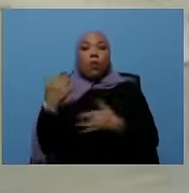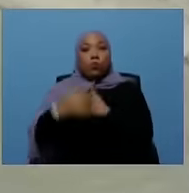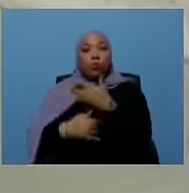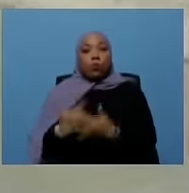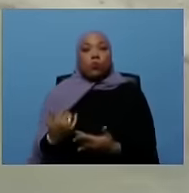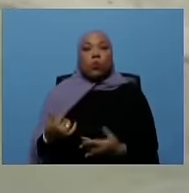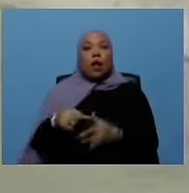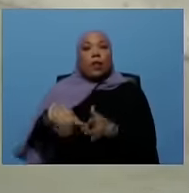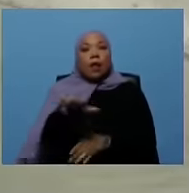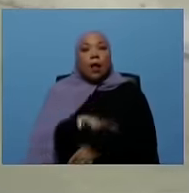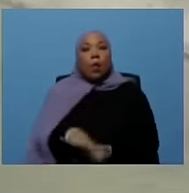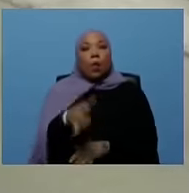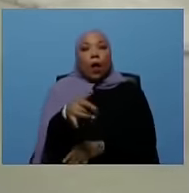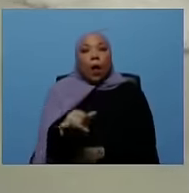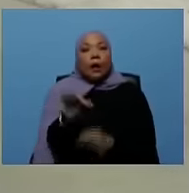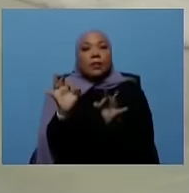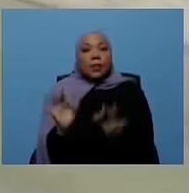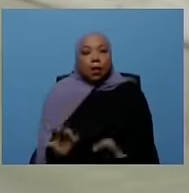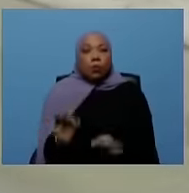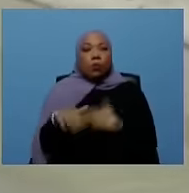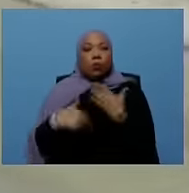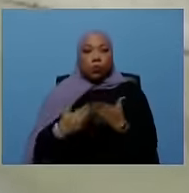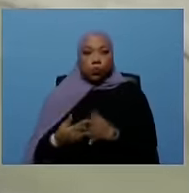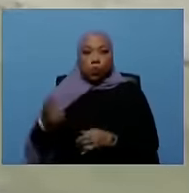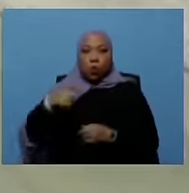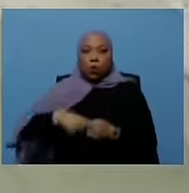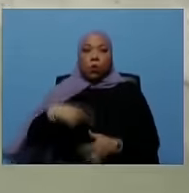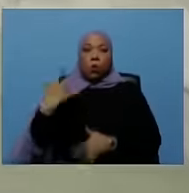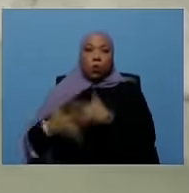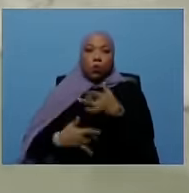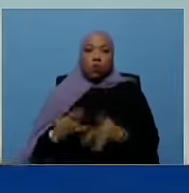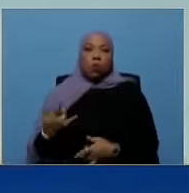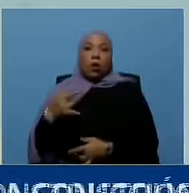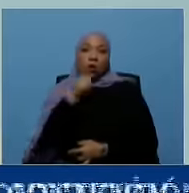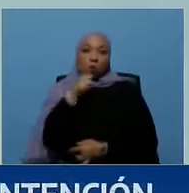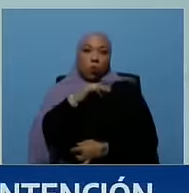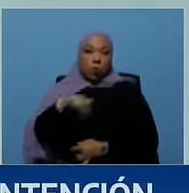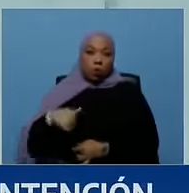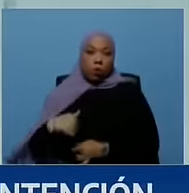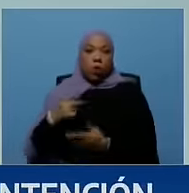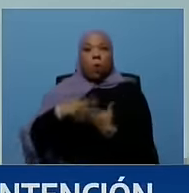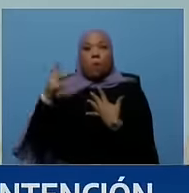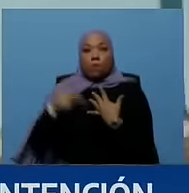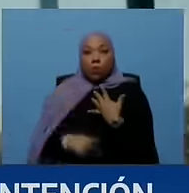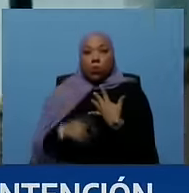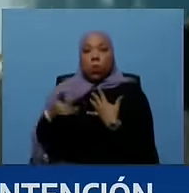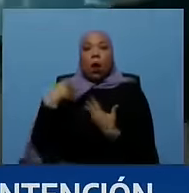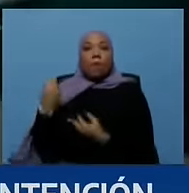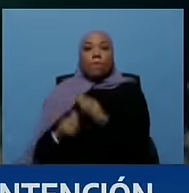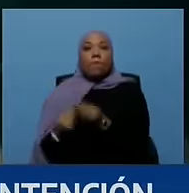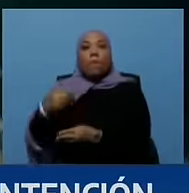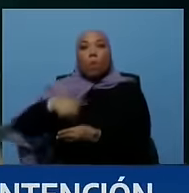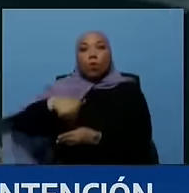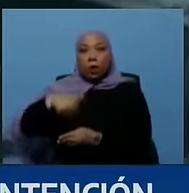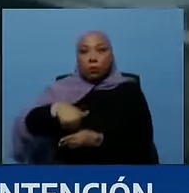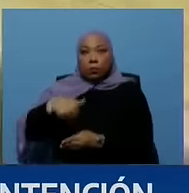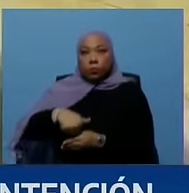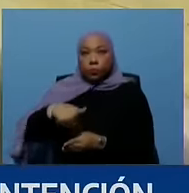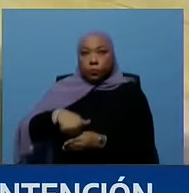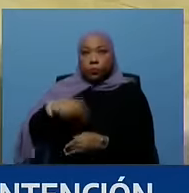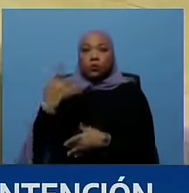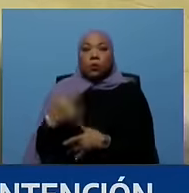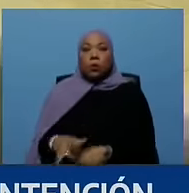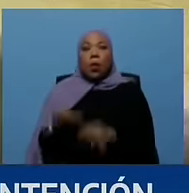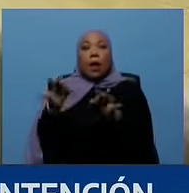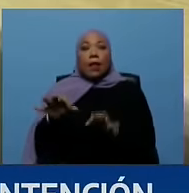estamos en qué circuito comunal exactamente. En el circuito comunal centro-este, Lago Los Tacariguas. ¿Qué proyectos va a votar? ¿Qué proyectos